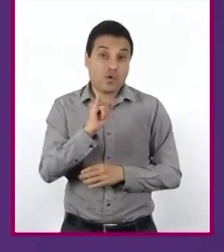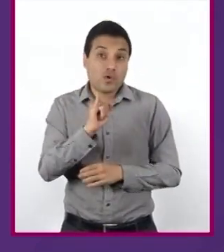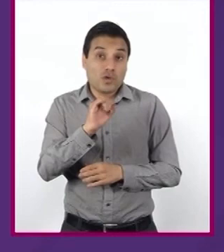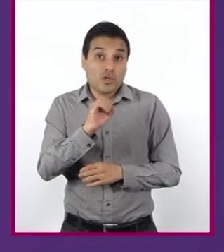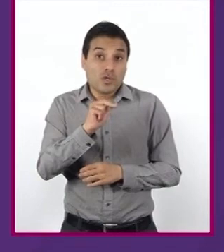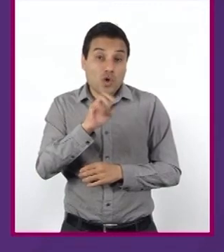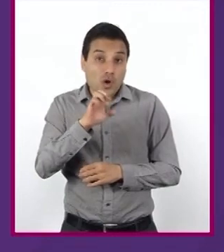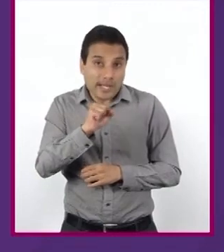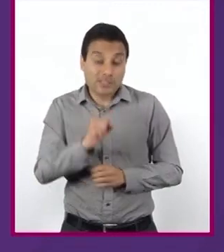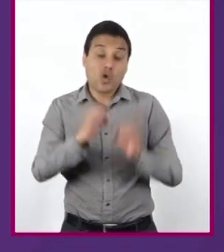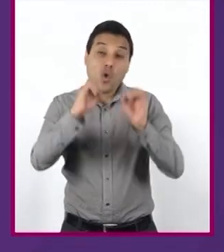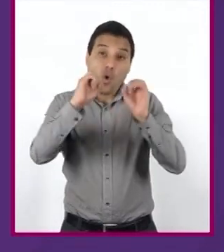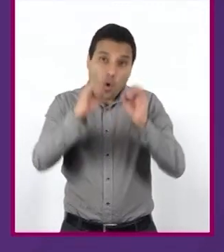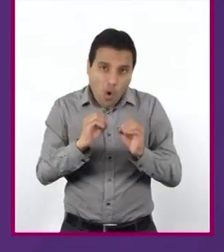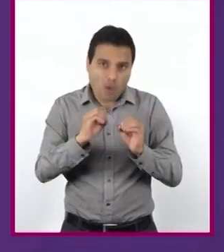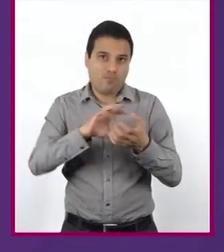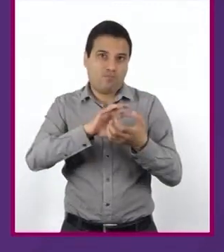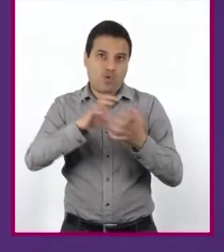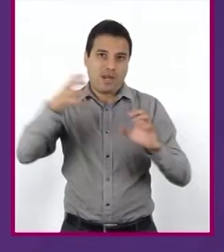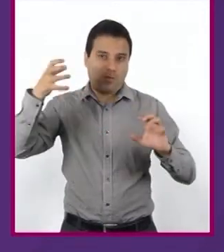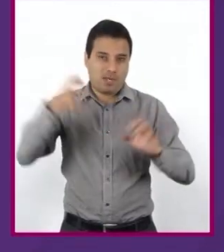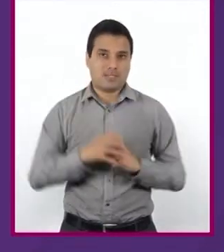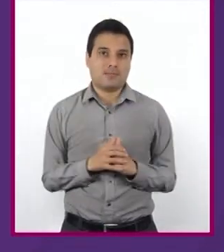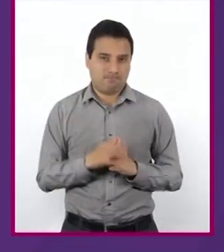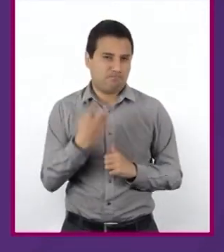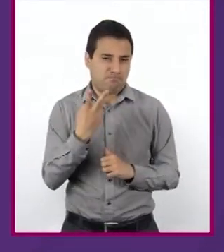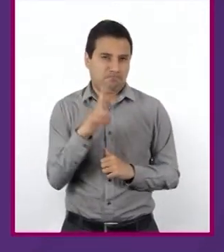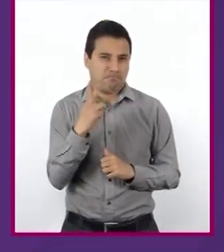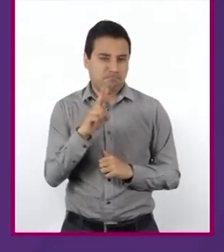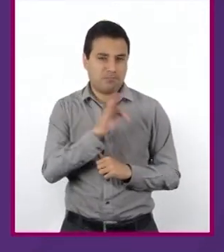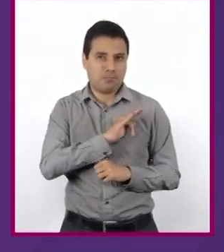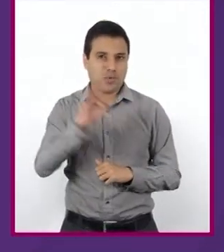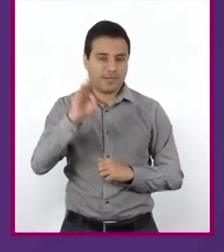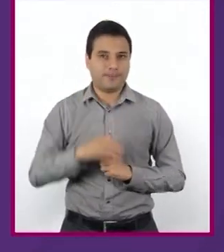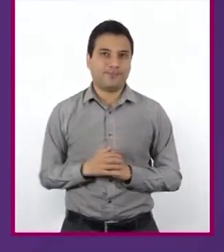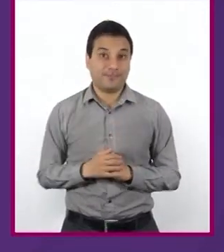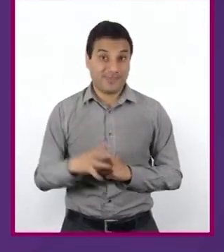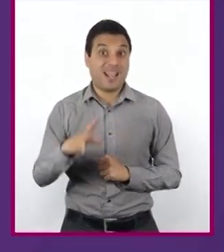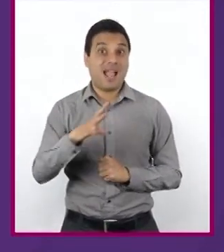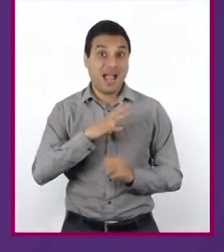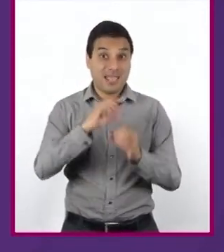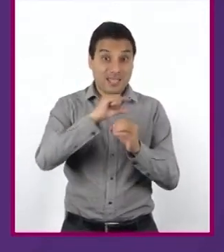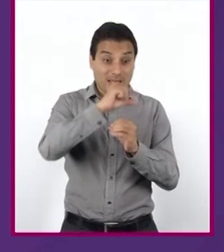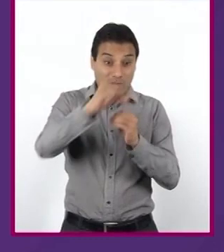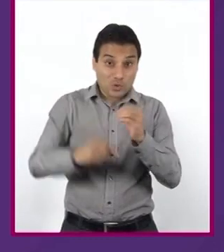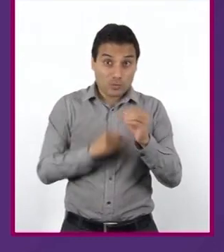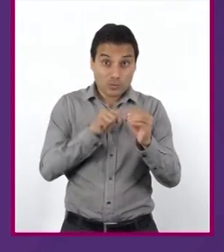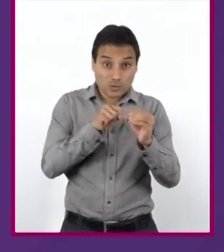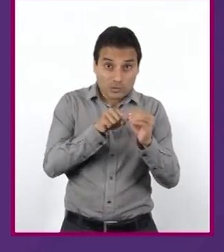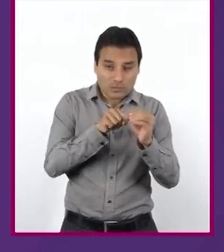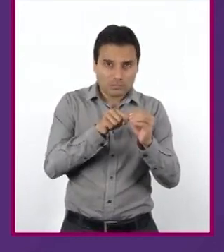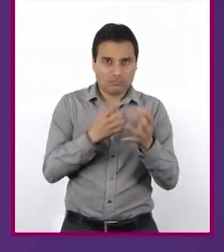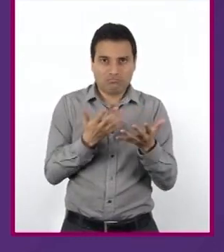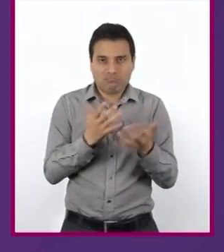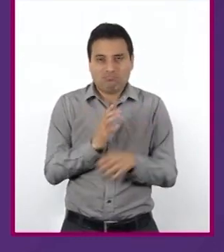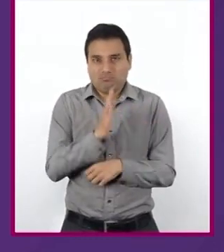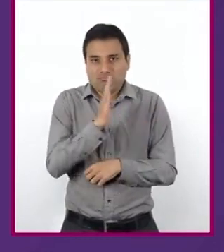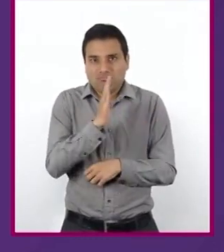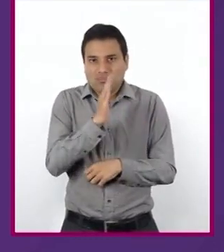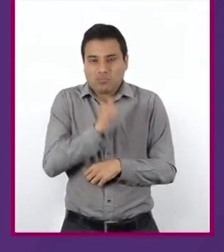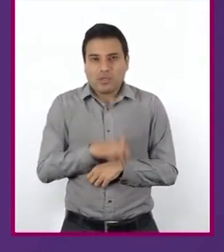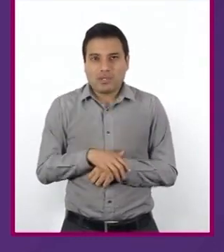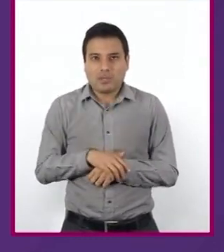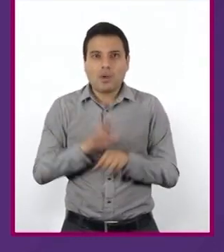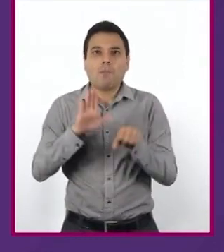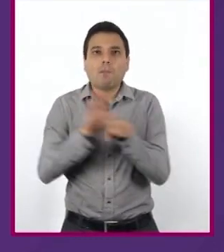y en otros casos moléculas. Pero hay elementos que no forman átomos ni moléculas